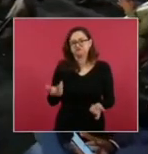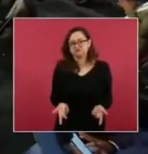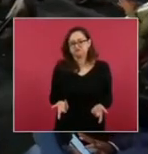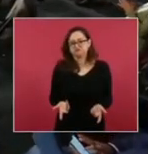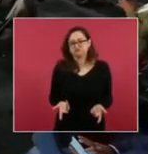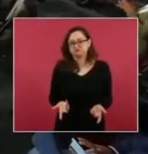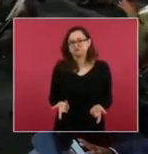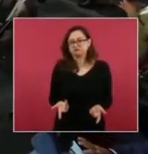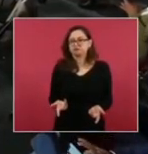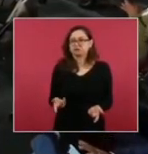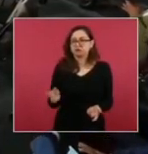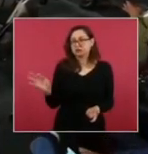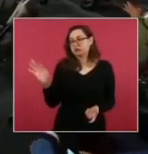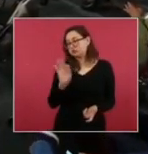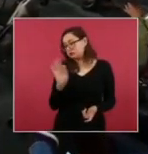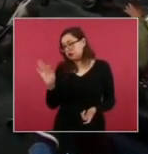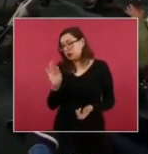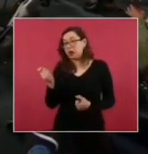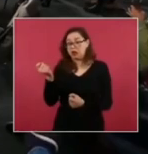decentes